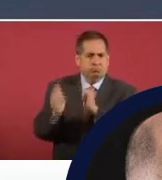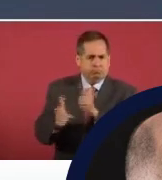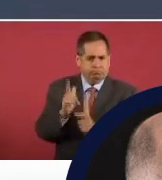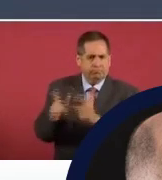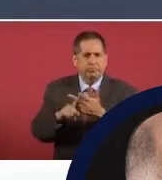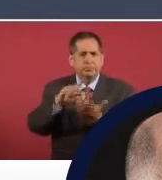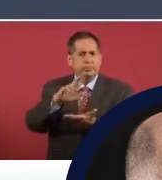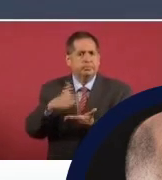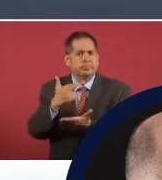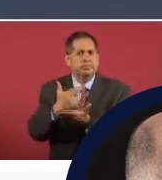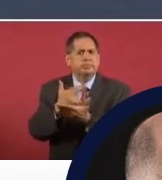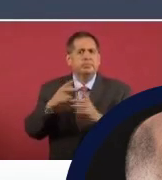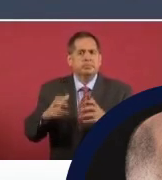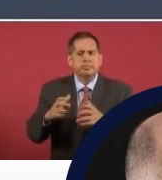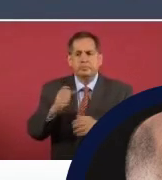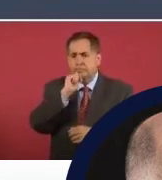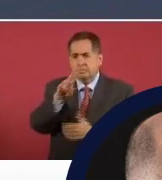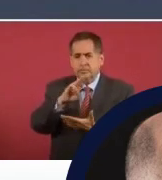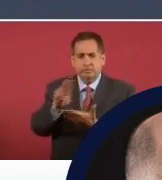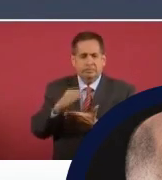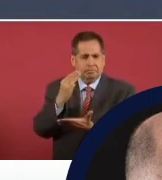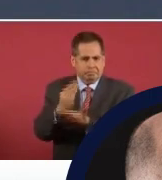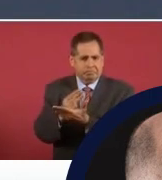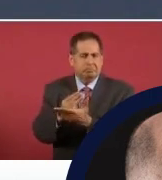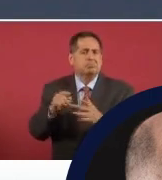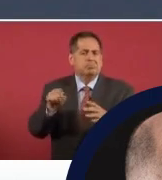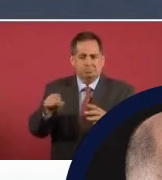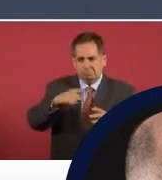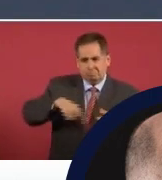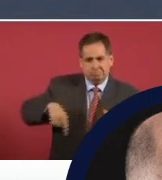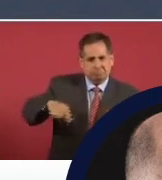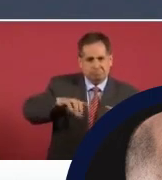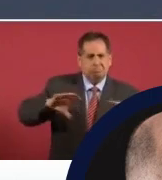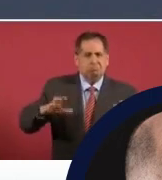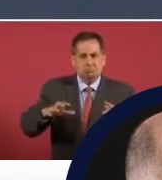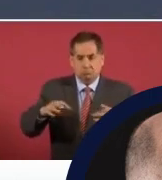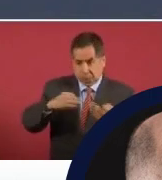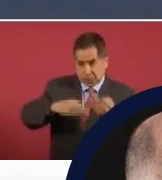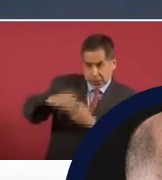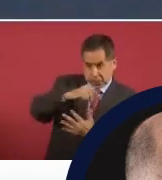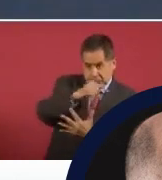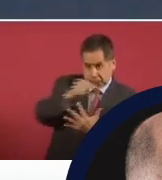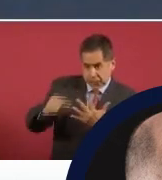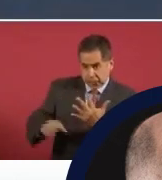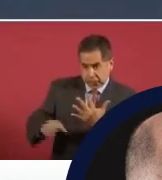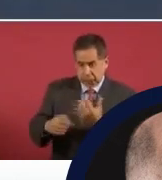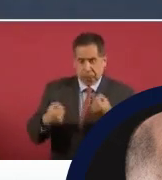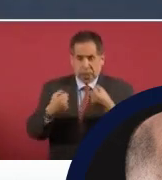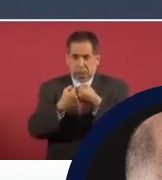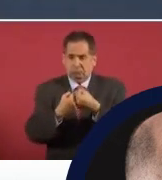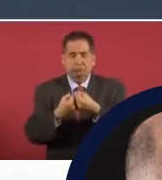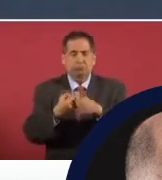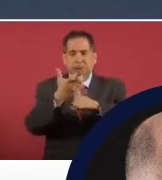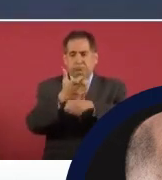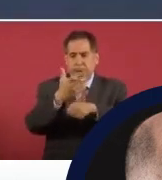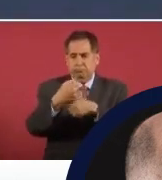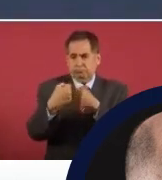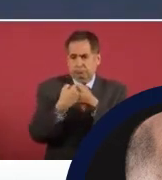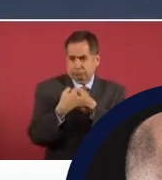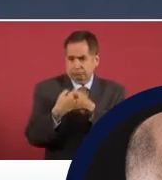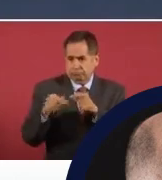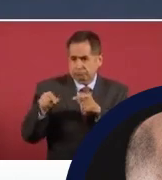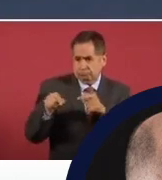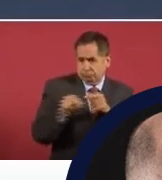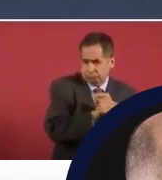vigentes. Siguen vigentes. O sea, la imagen de honestidad se mantiene, sí, está limpio en ese sentido. Yo